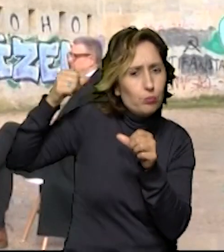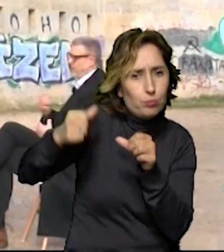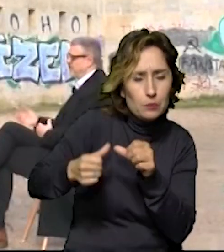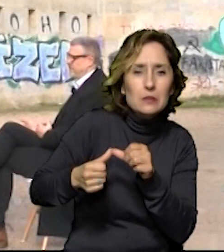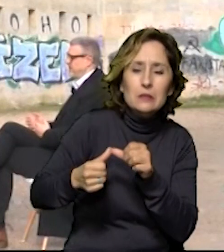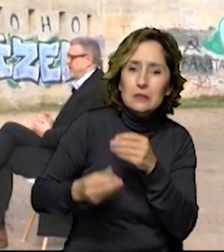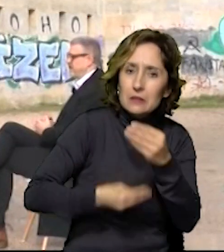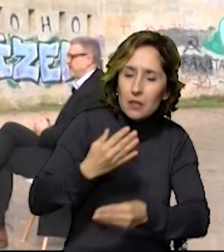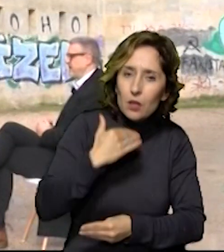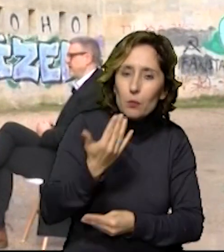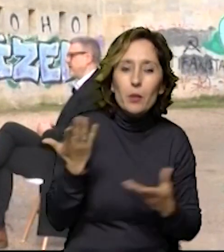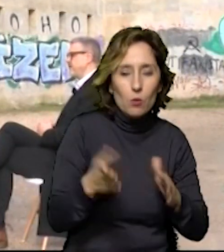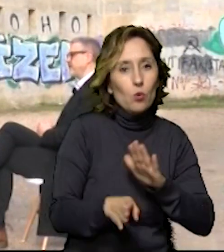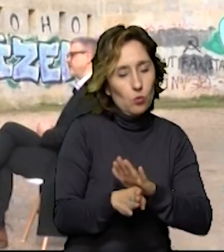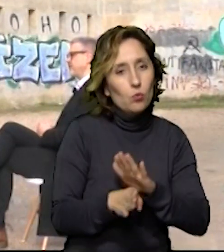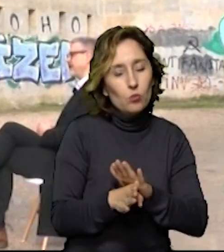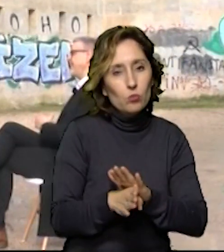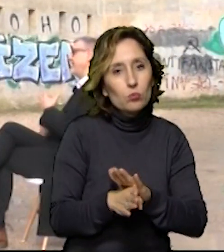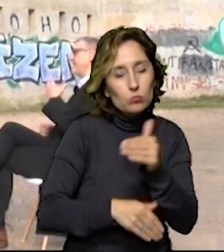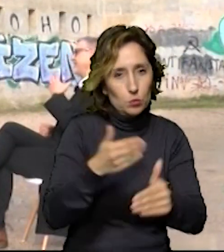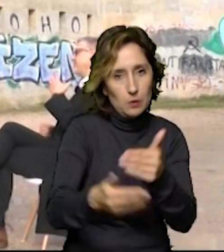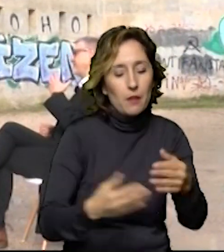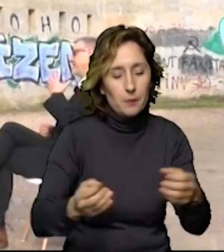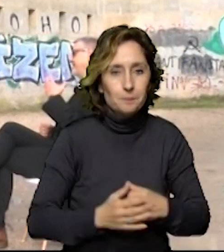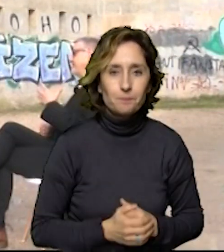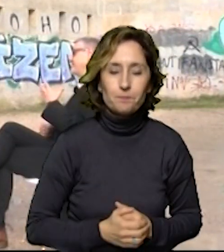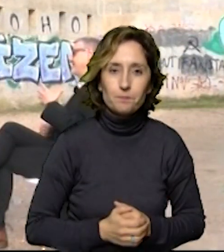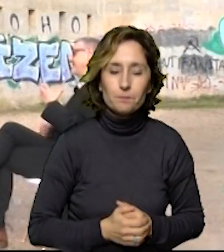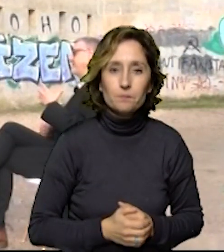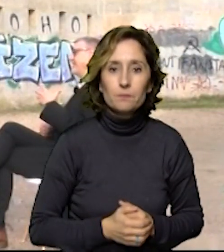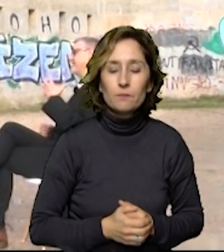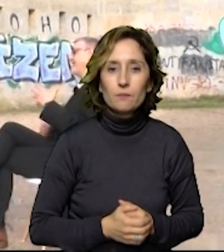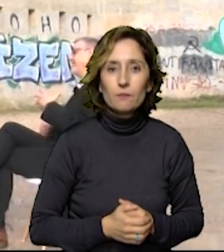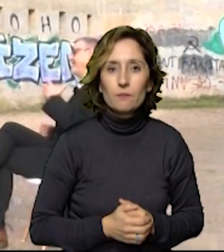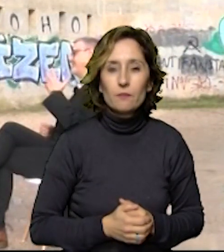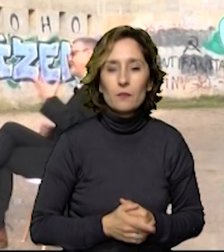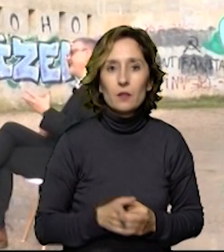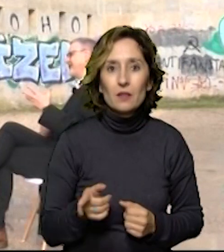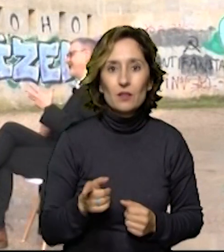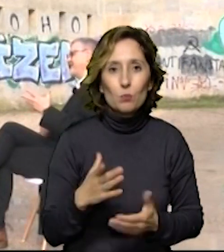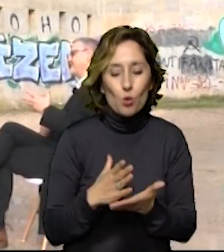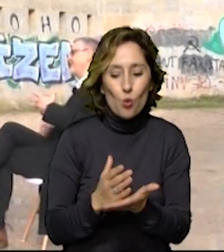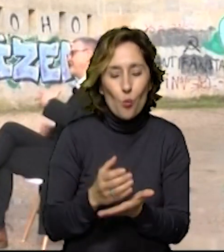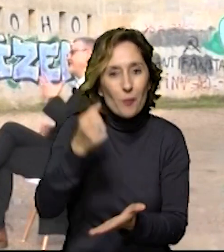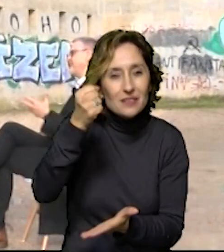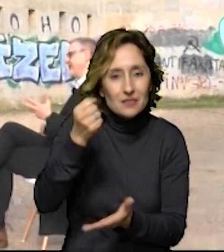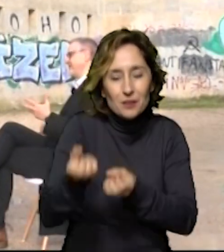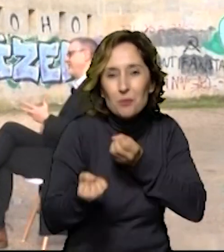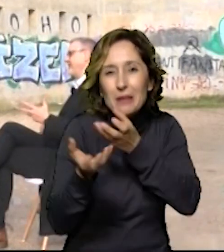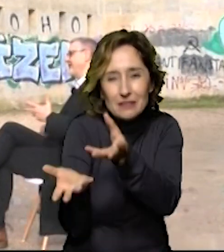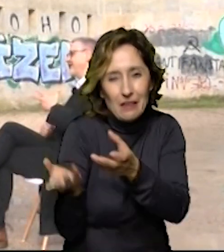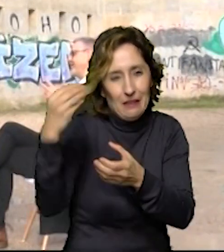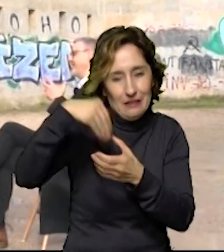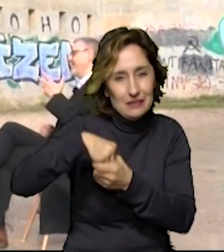haciendo, pero que vamos a seguir haciendo sin duda. Es, digamos, ese mensaje en la botella, es toda una metáfora,